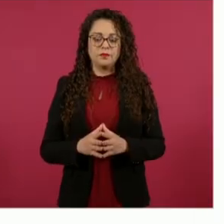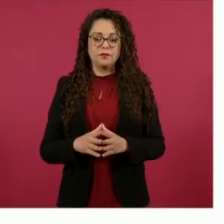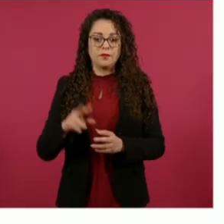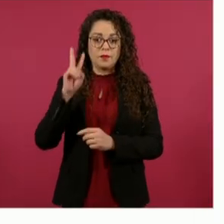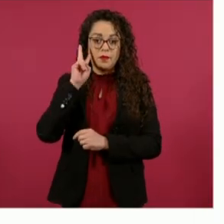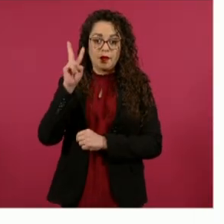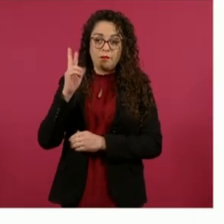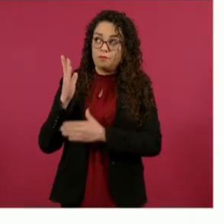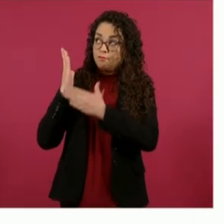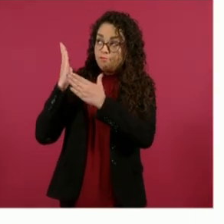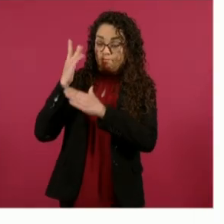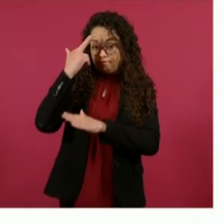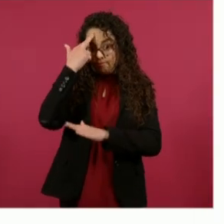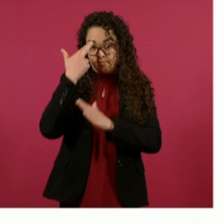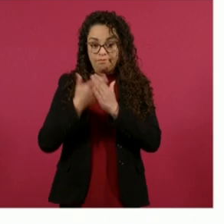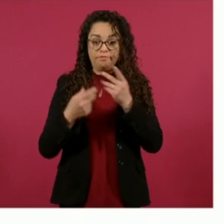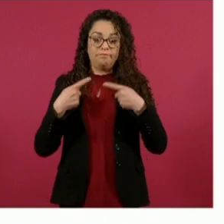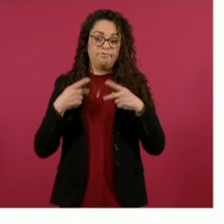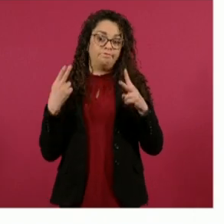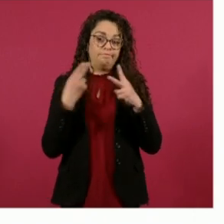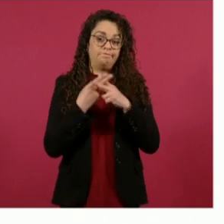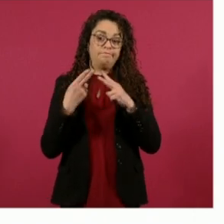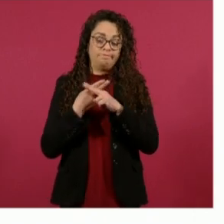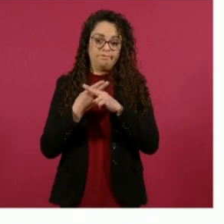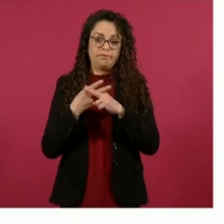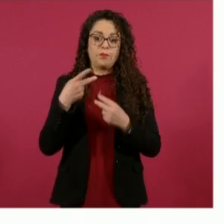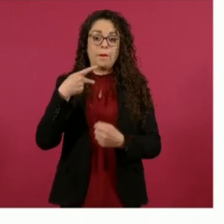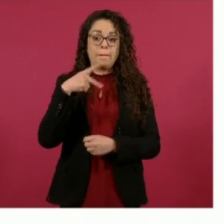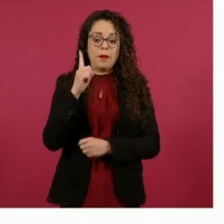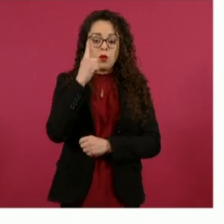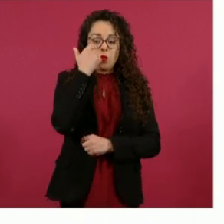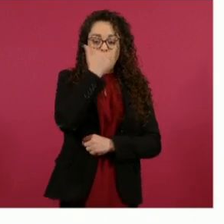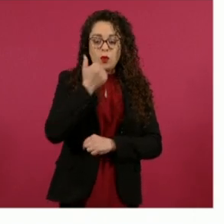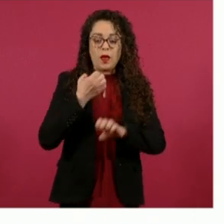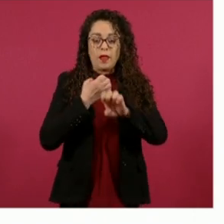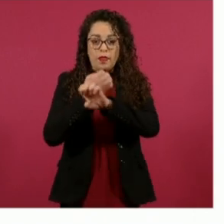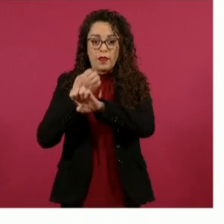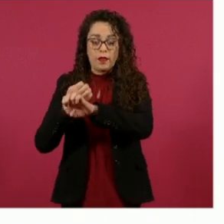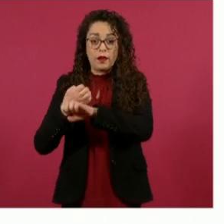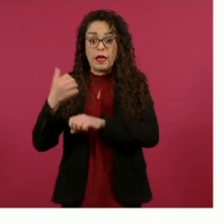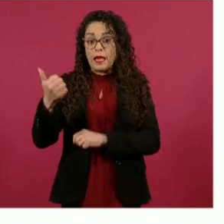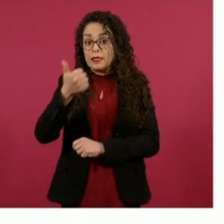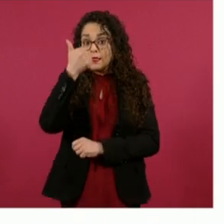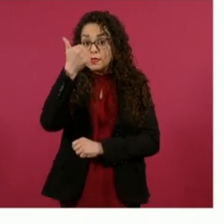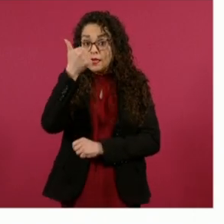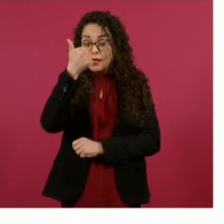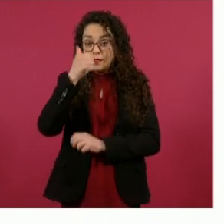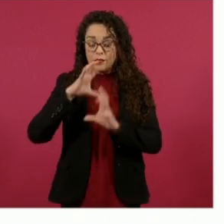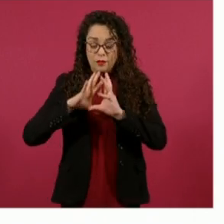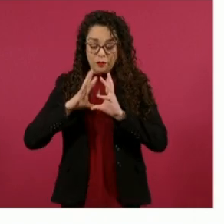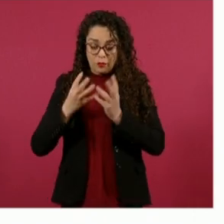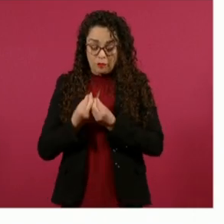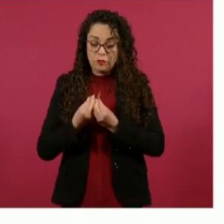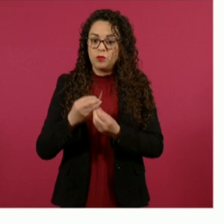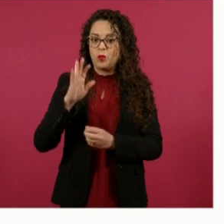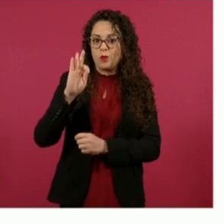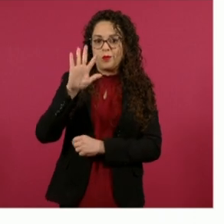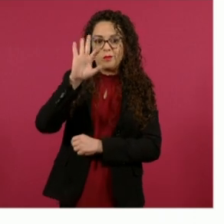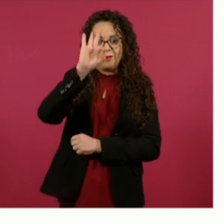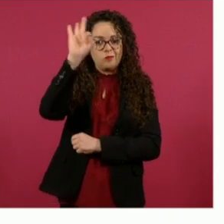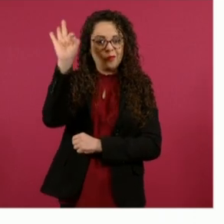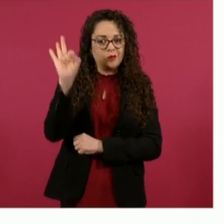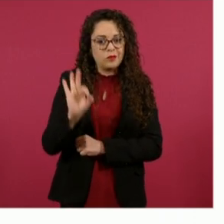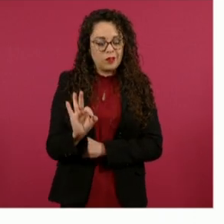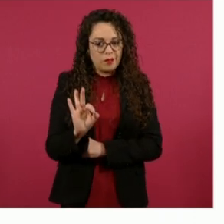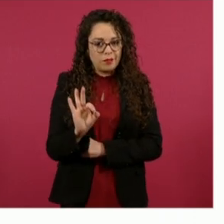delito de homicidio doloso por estado, en donde 6 entidades concentran el 48% de la ocurrencia